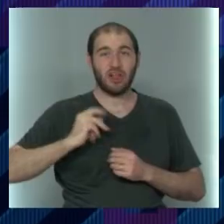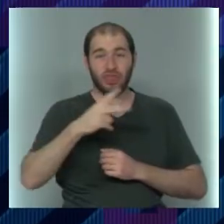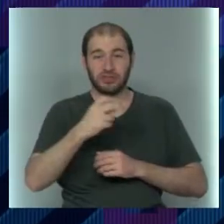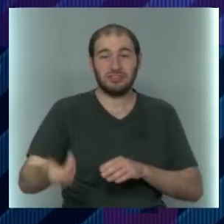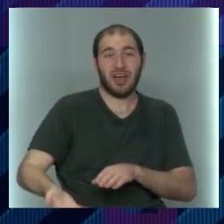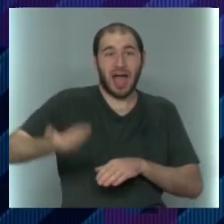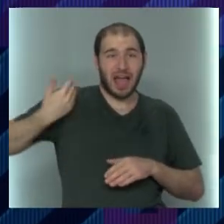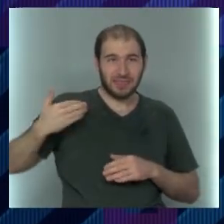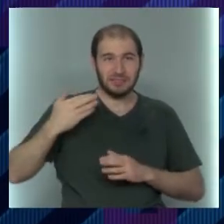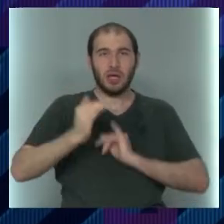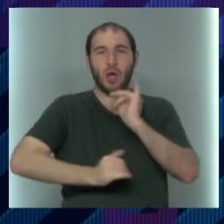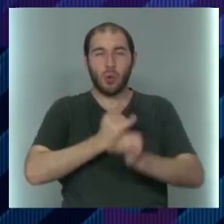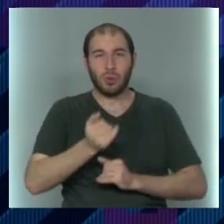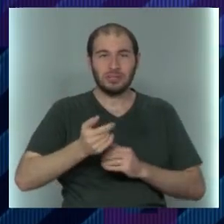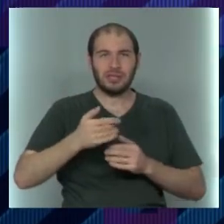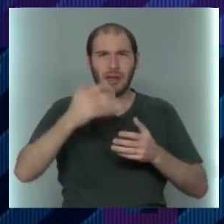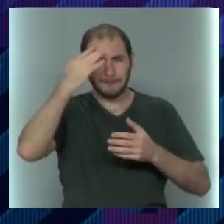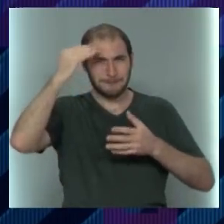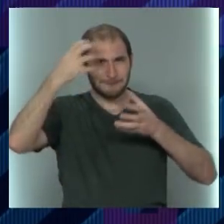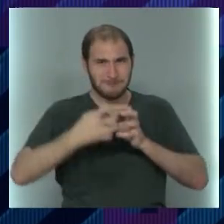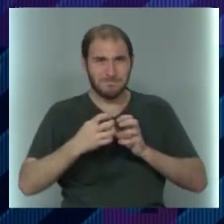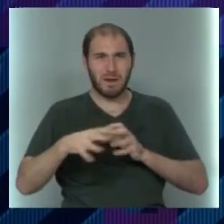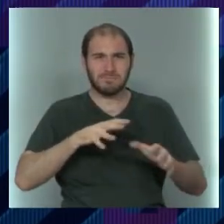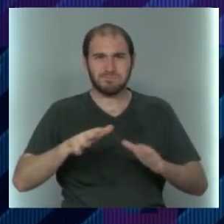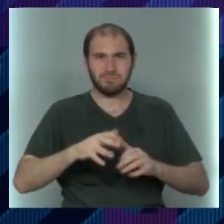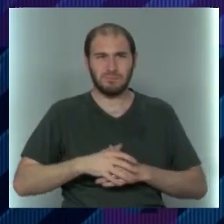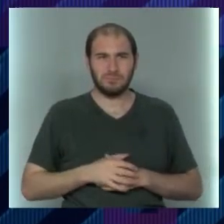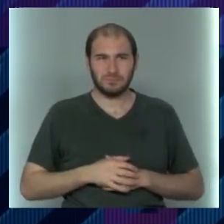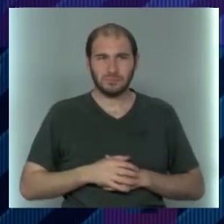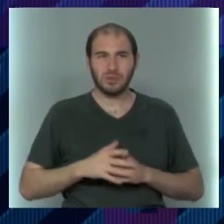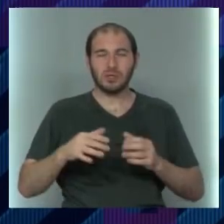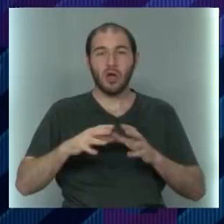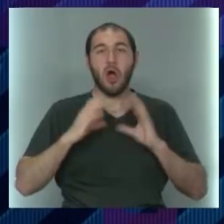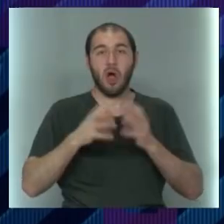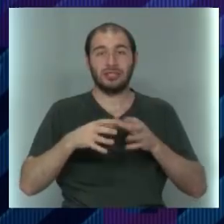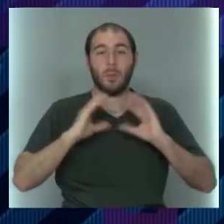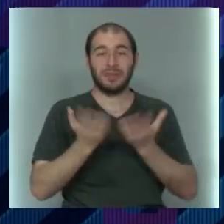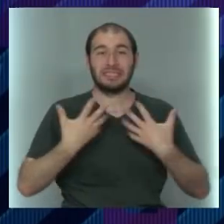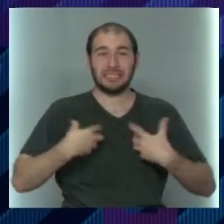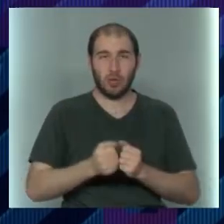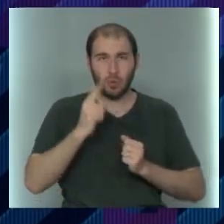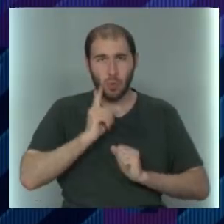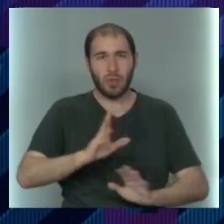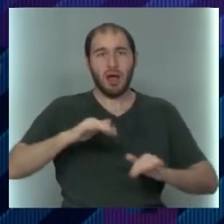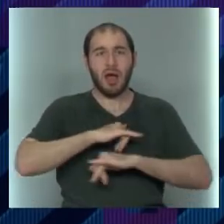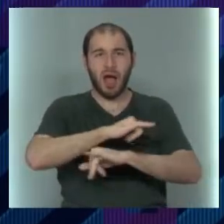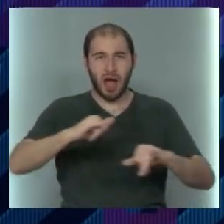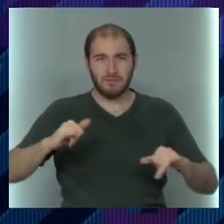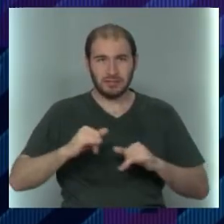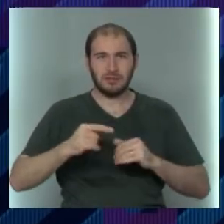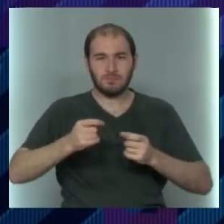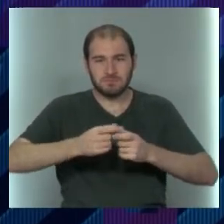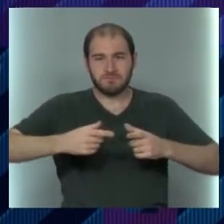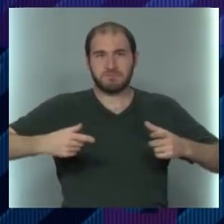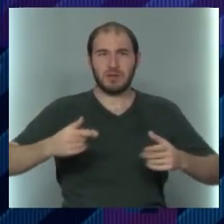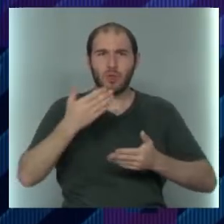años atrás, describía la parálisis agitante. La Organización Mundial de la Salud ha alertado sobre la prevalencia y